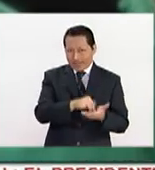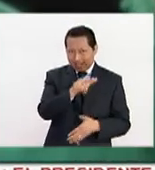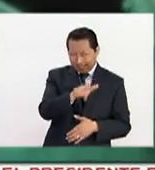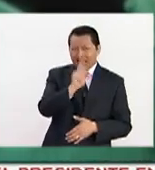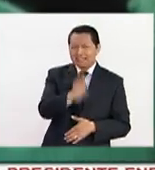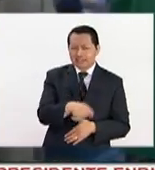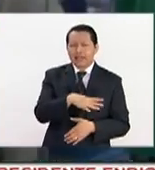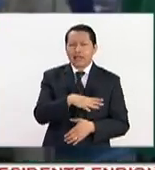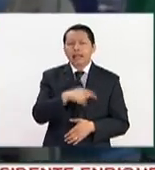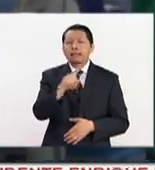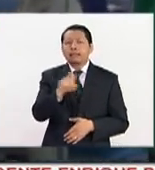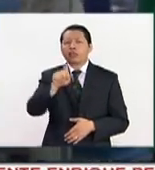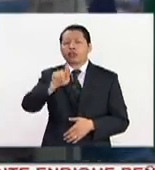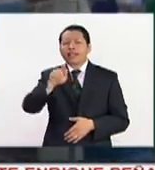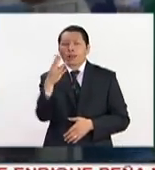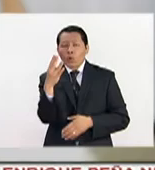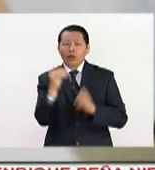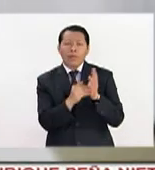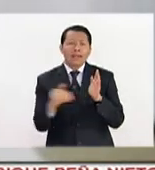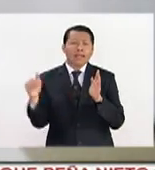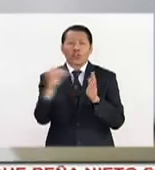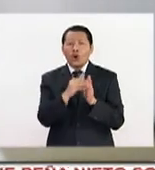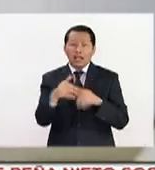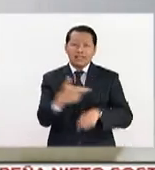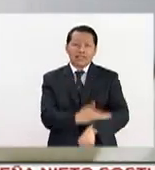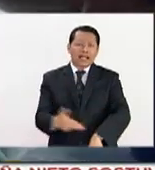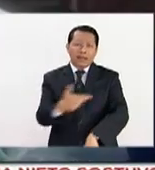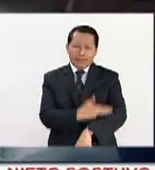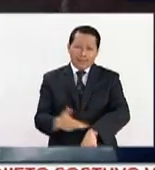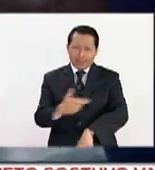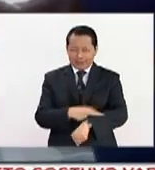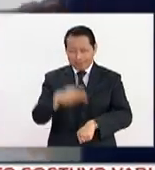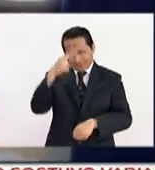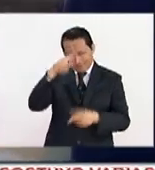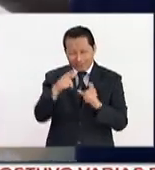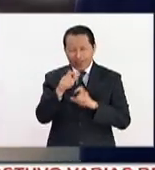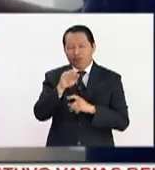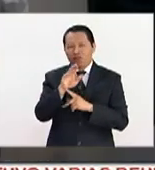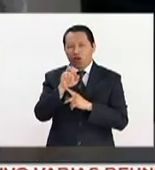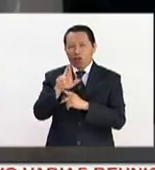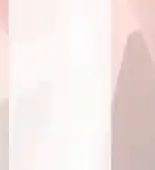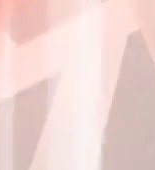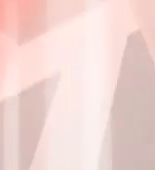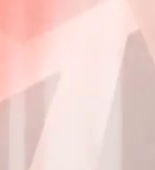se han realizado 174 millones de trámites. Para México al Día, Flor Hurtado.